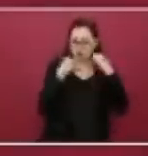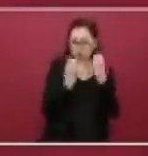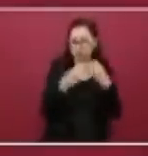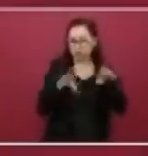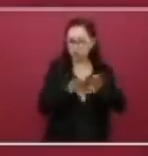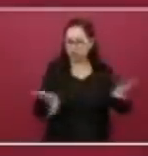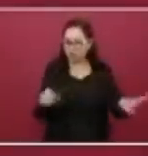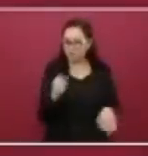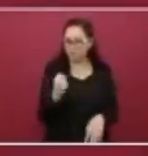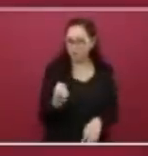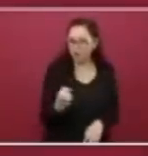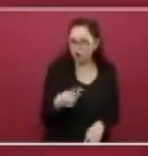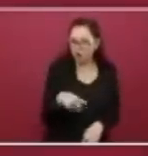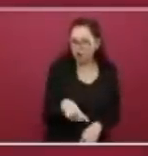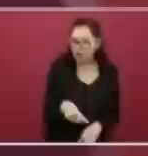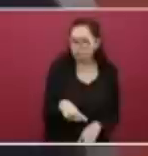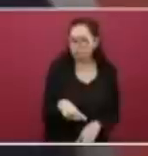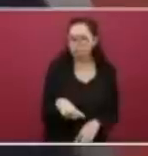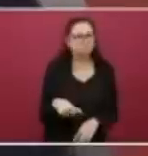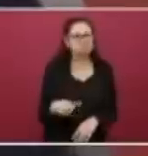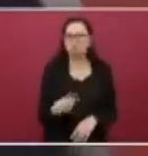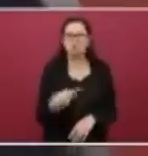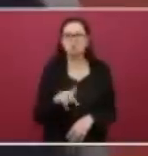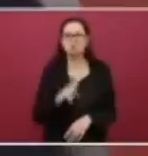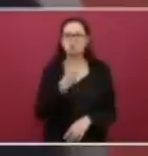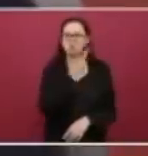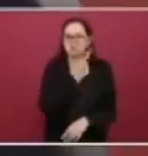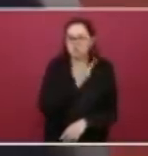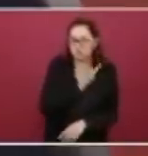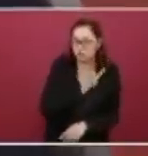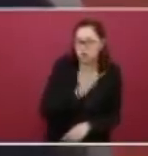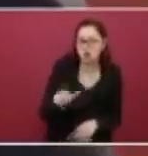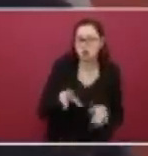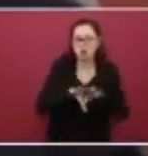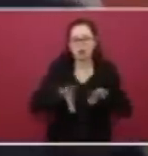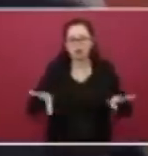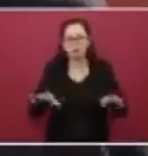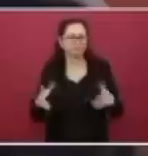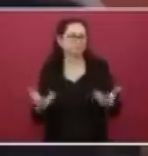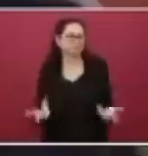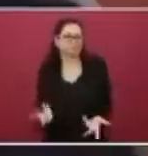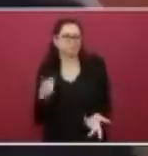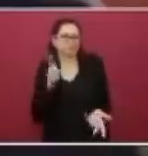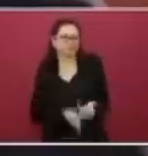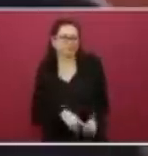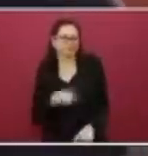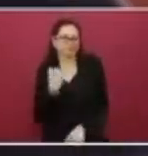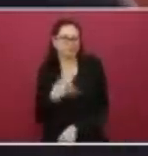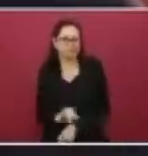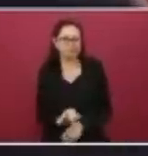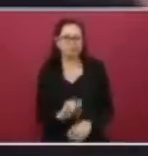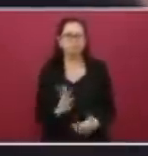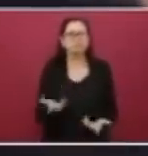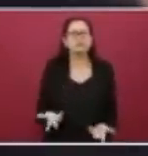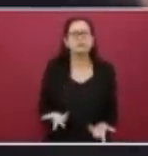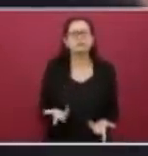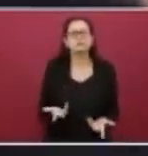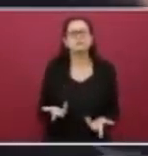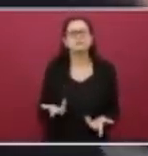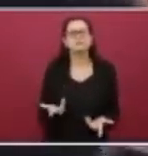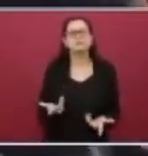y que no aplica procedimientos democráticos pues no es democrática entonces